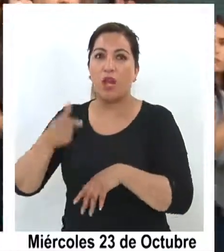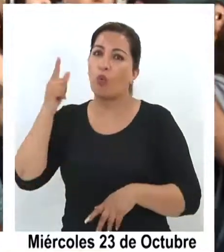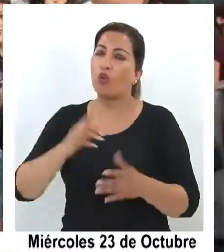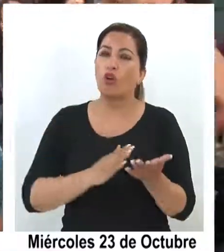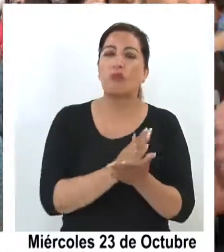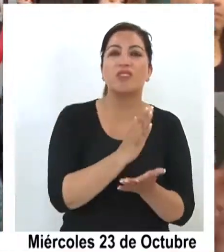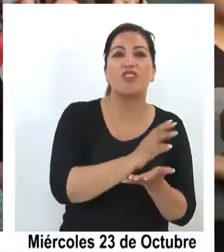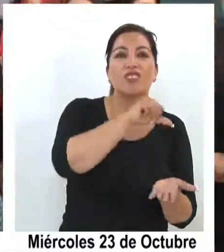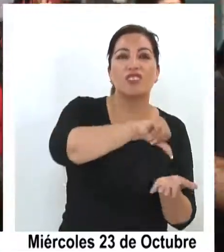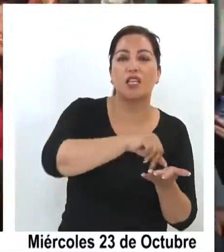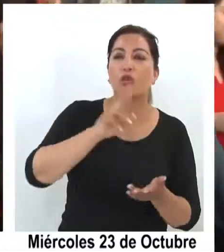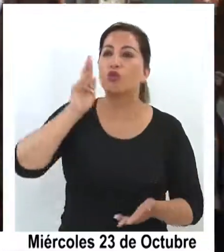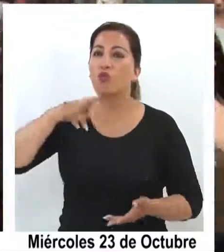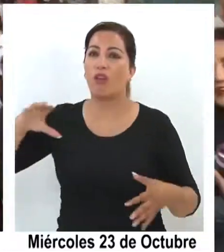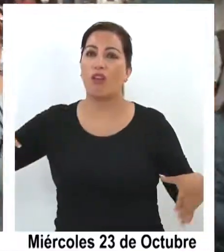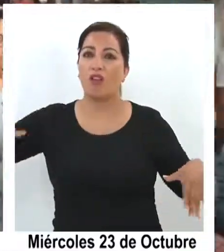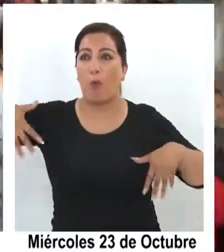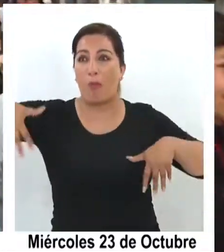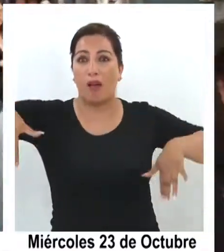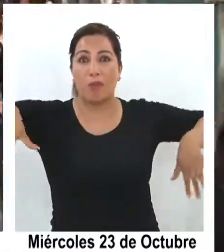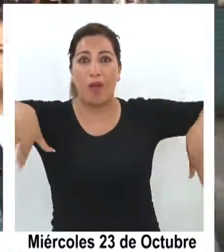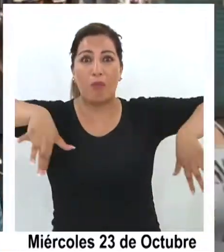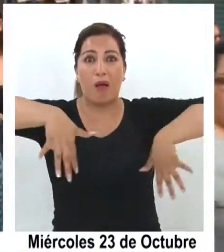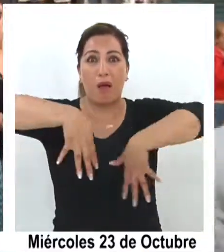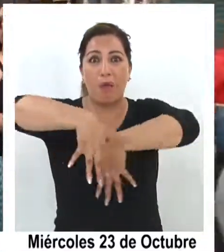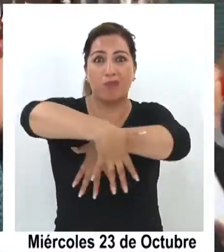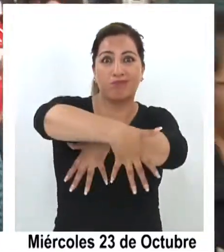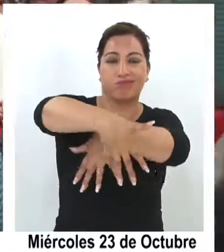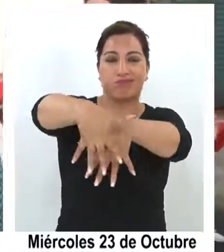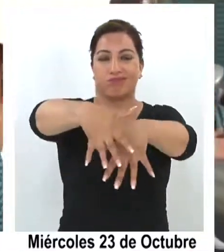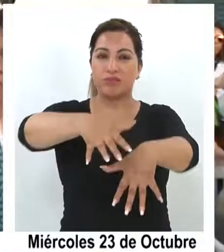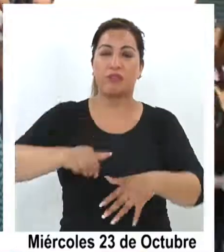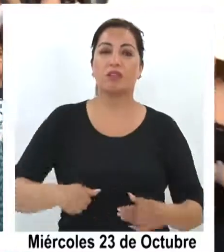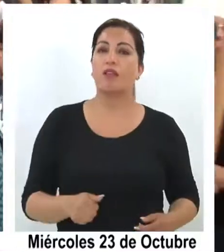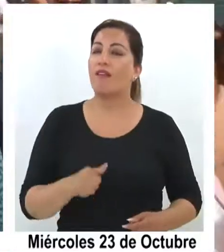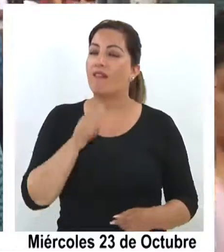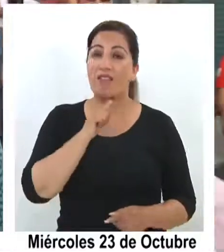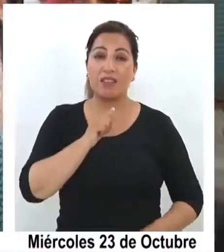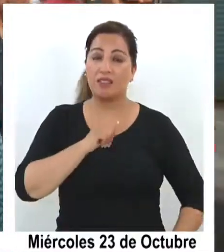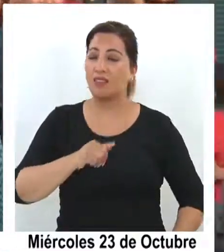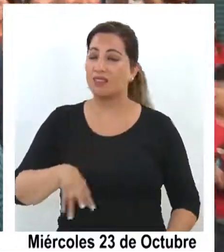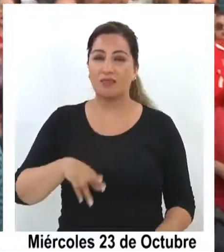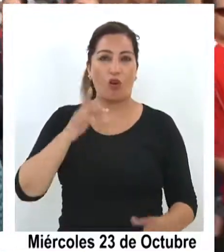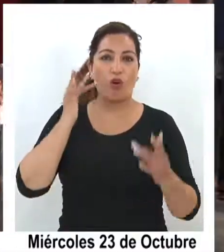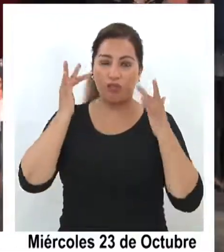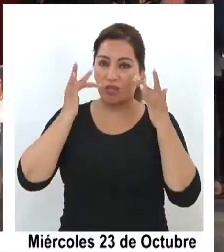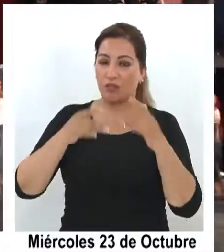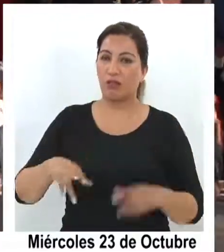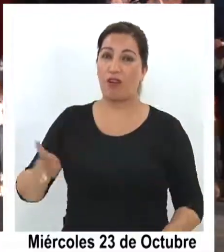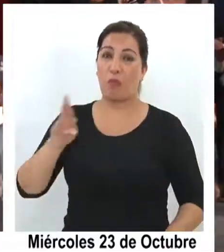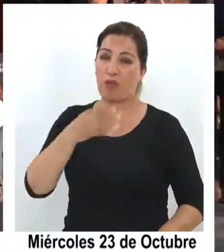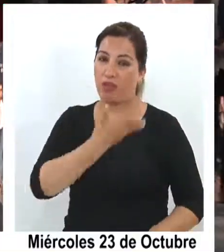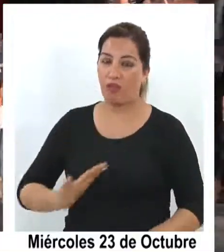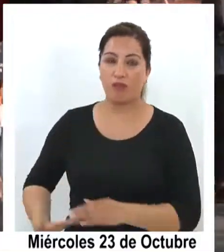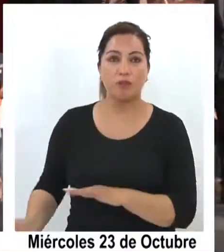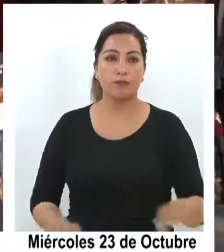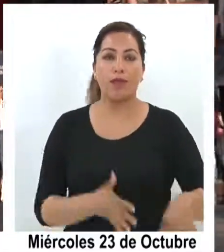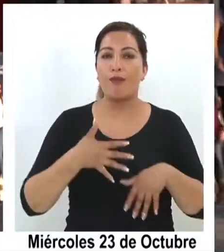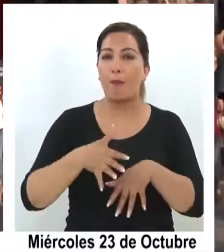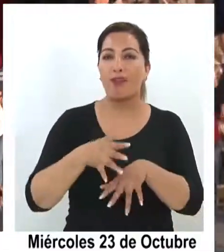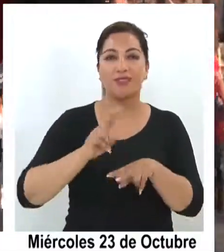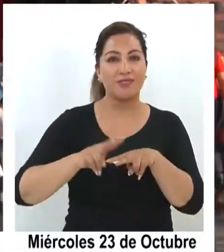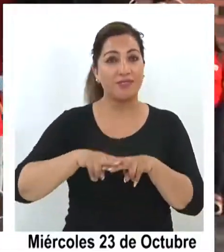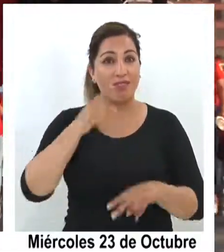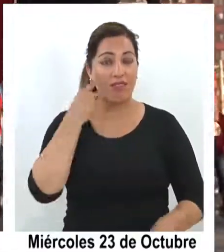partieron en el centro, eran en el sector sur. Yo creo que también se debe a que ha creciendo por el descontento ante las respuestas del gobierno. La marcha que se